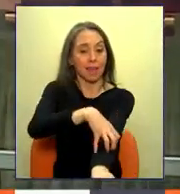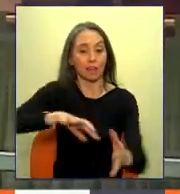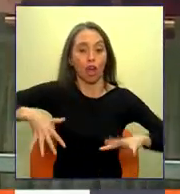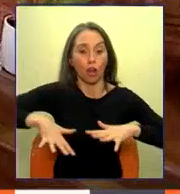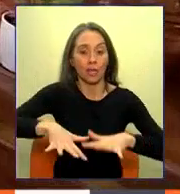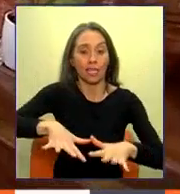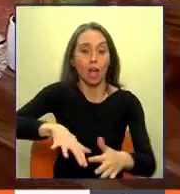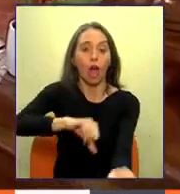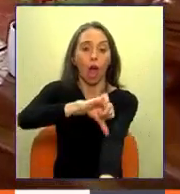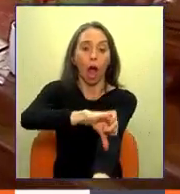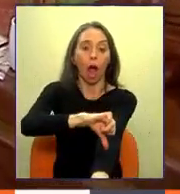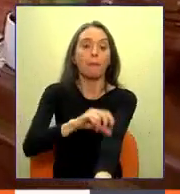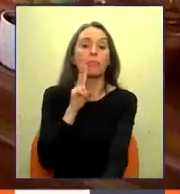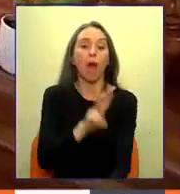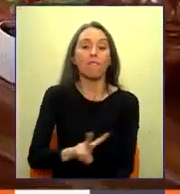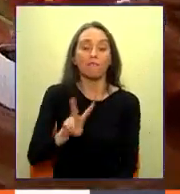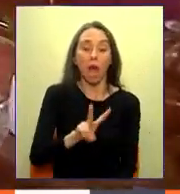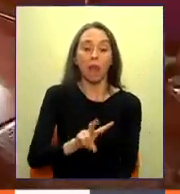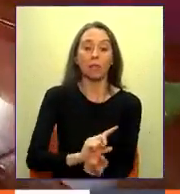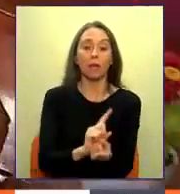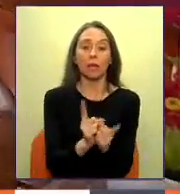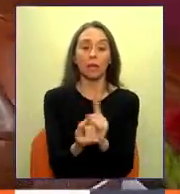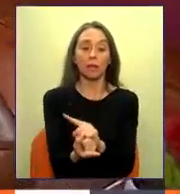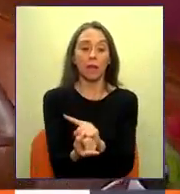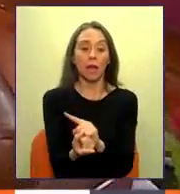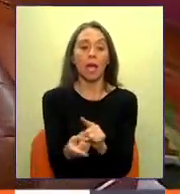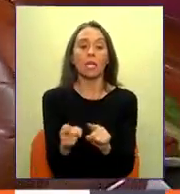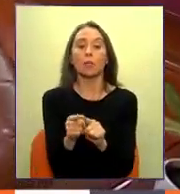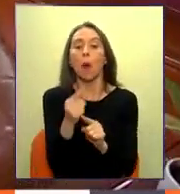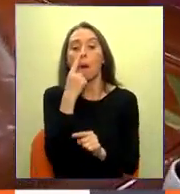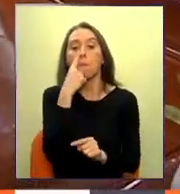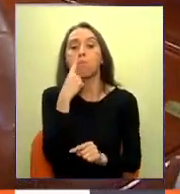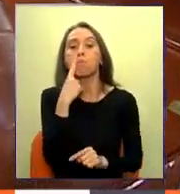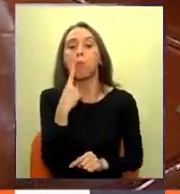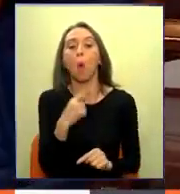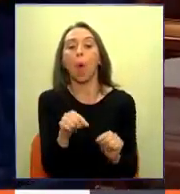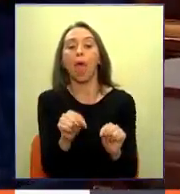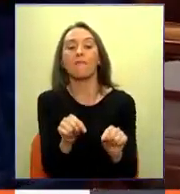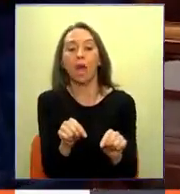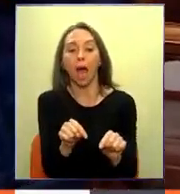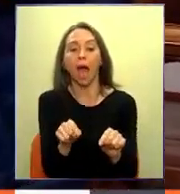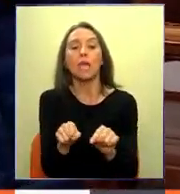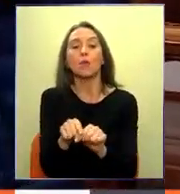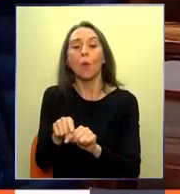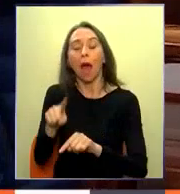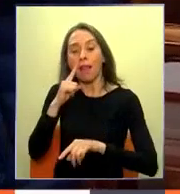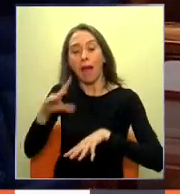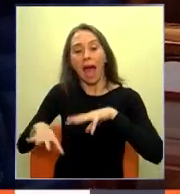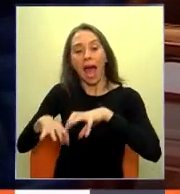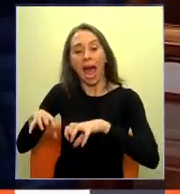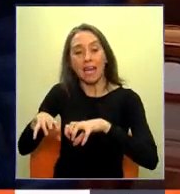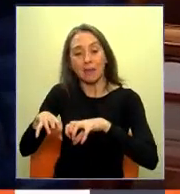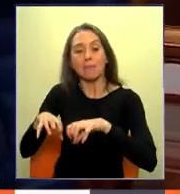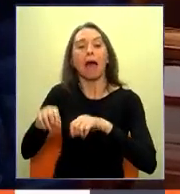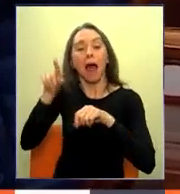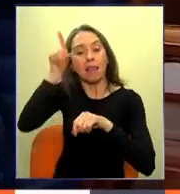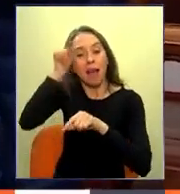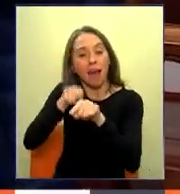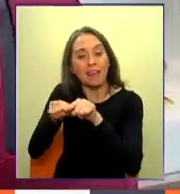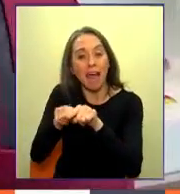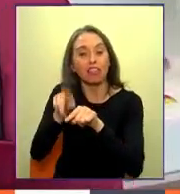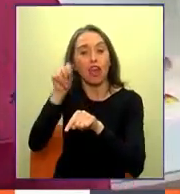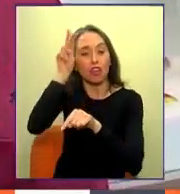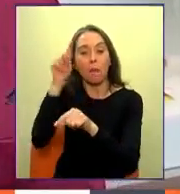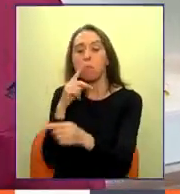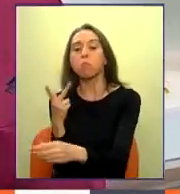su capital, Valdivia, se están convirtiendo en una especie de conejillo de indias para evaluar los procesos de desconfinamiento. Es un poco